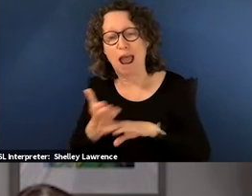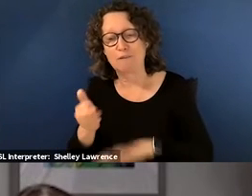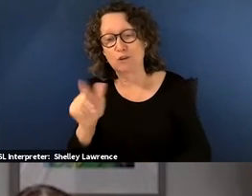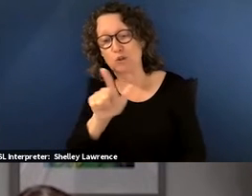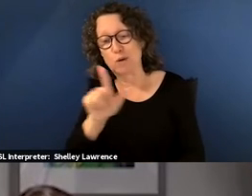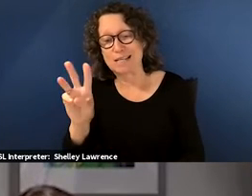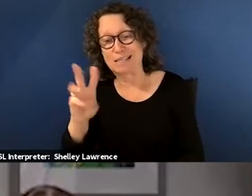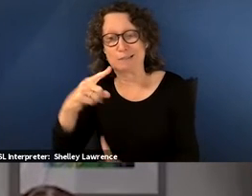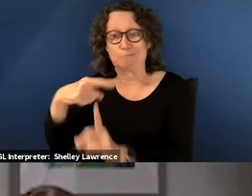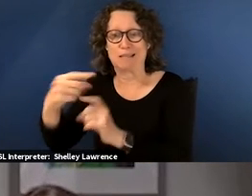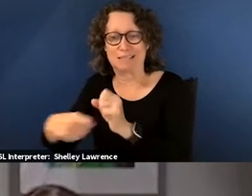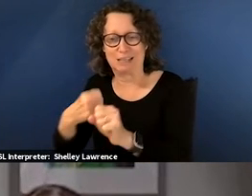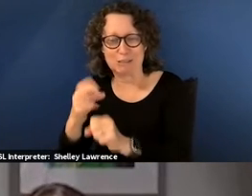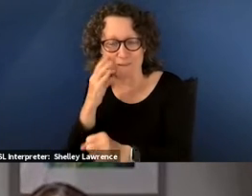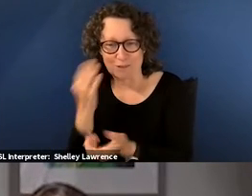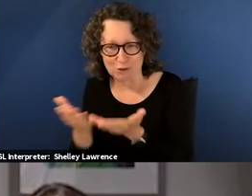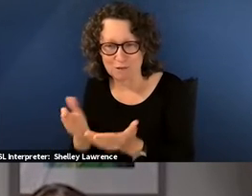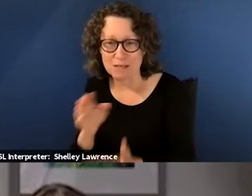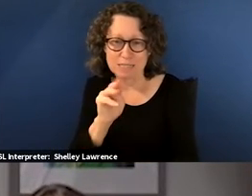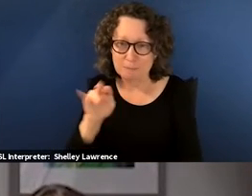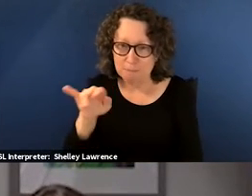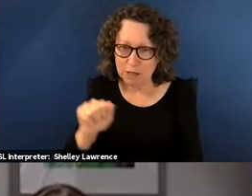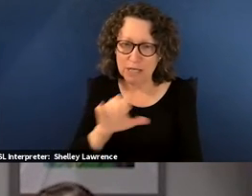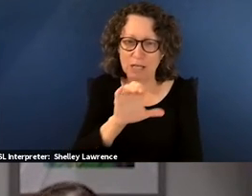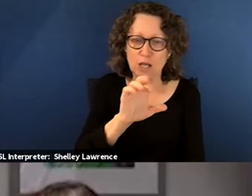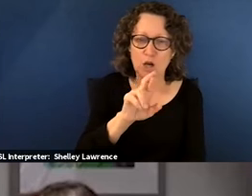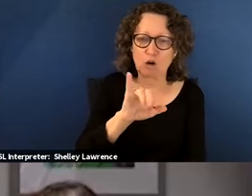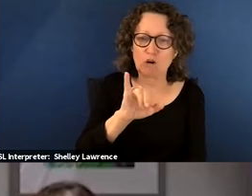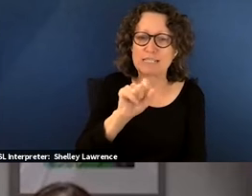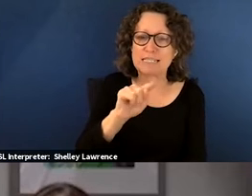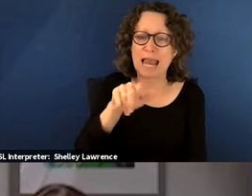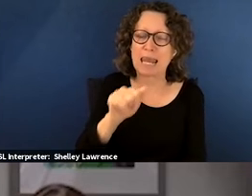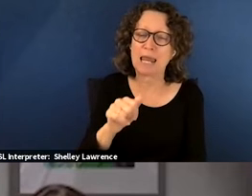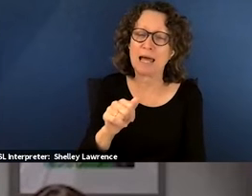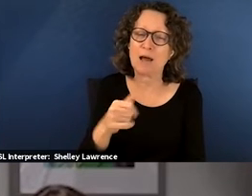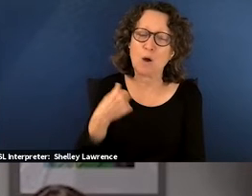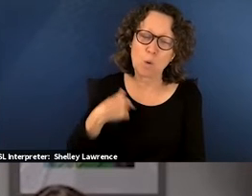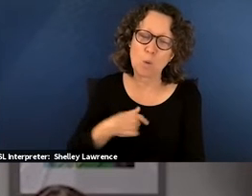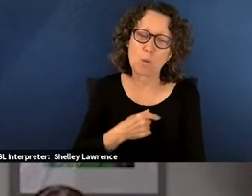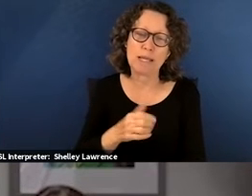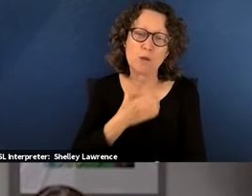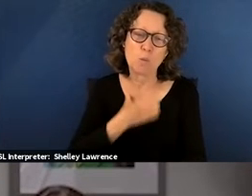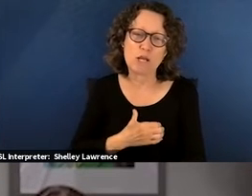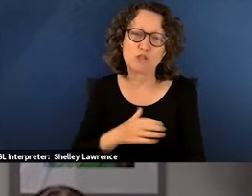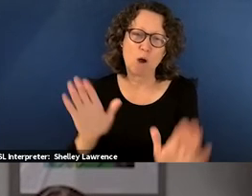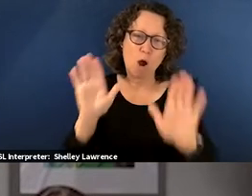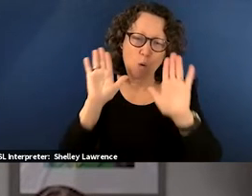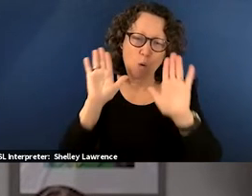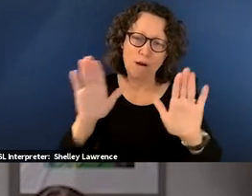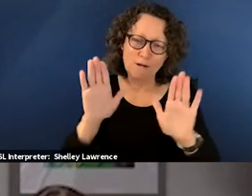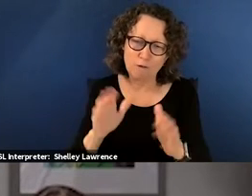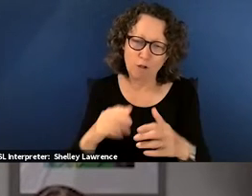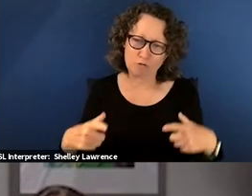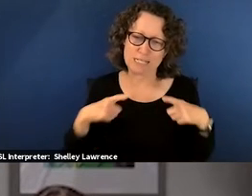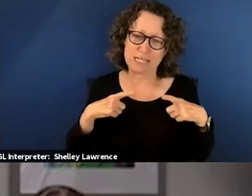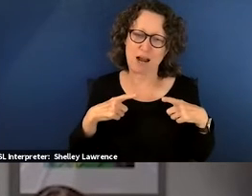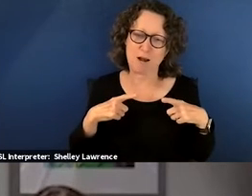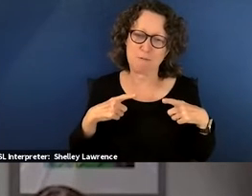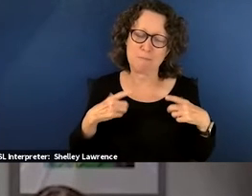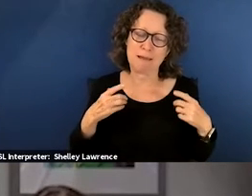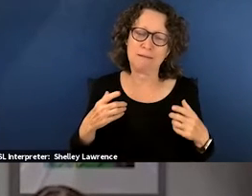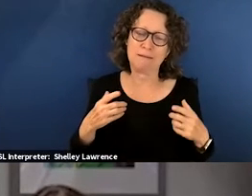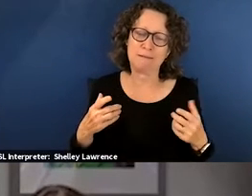servicio. Así que María y Christella, a nombre del consejo, les deseamos un maravilloso retiro lleno